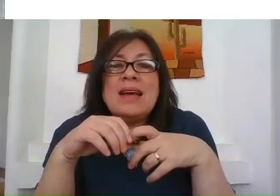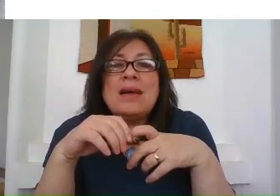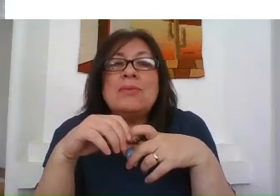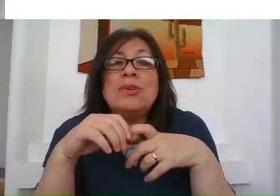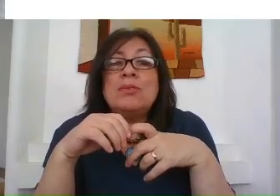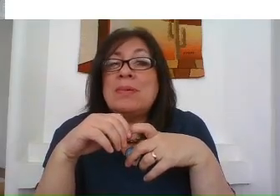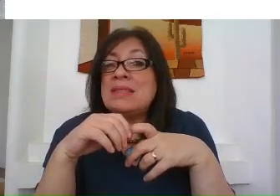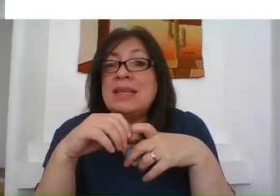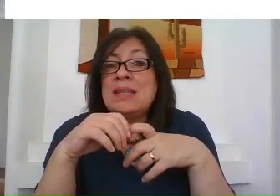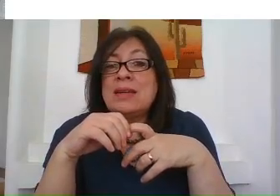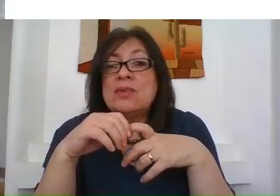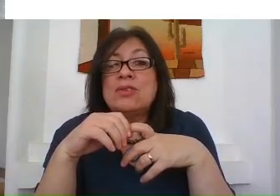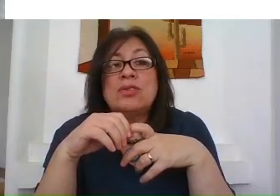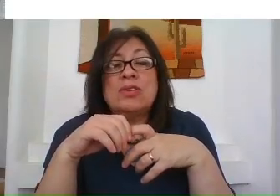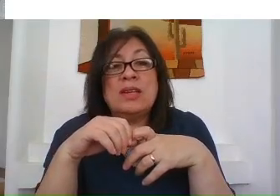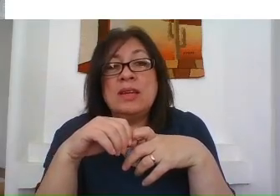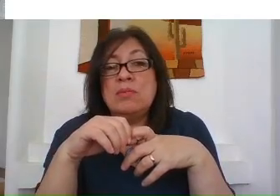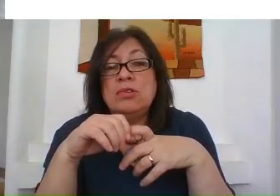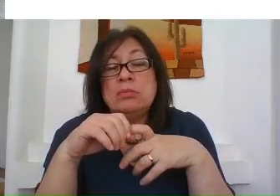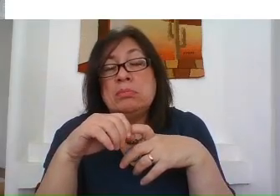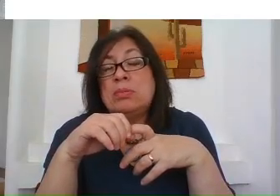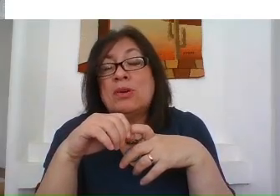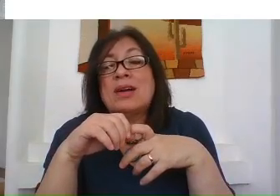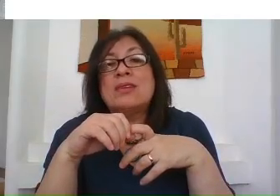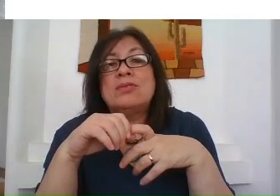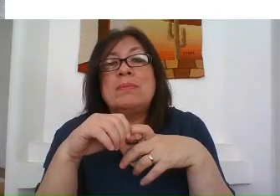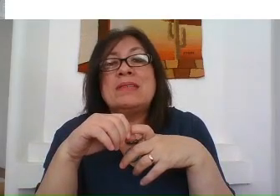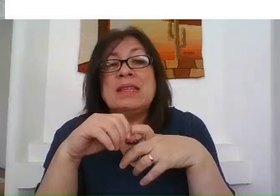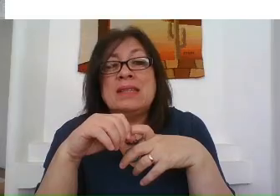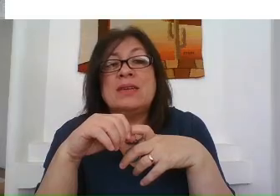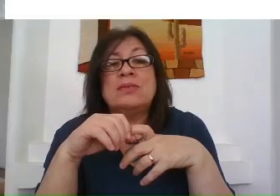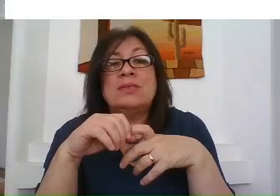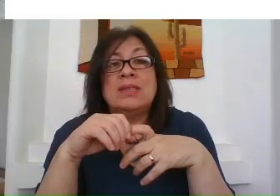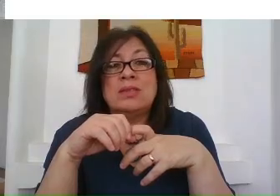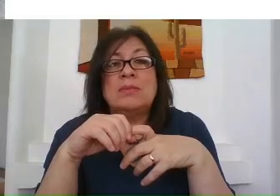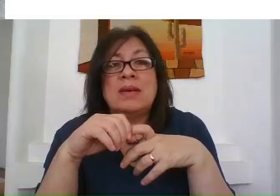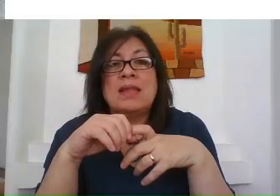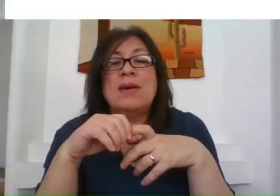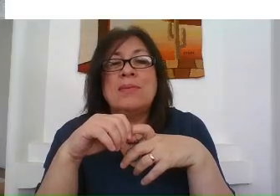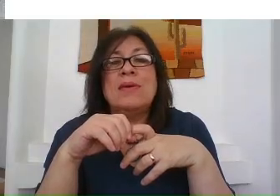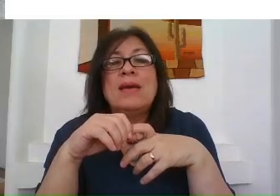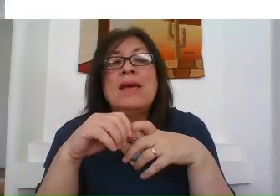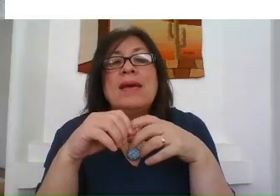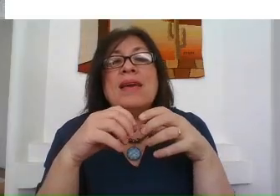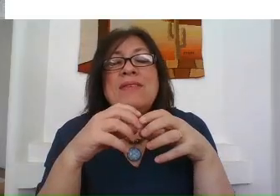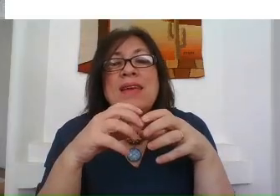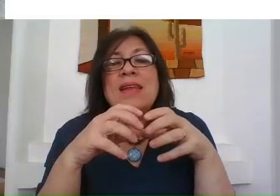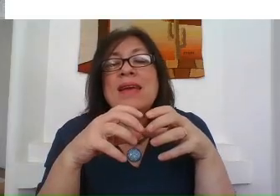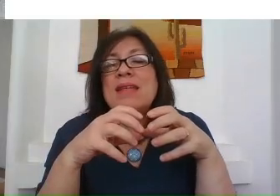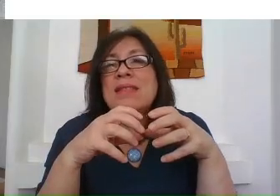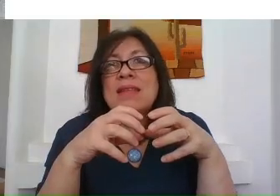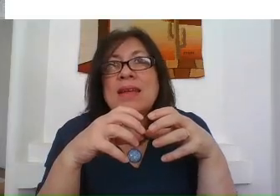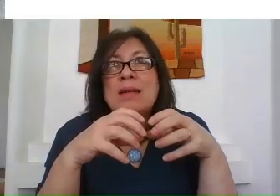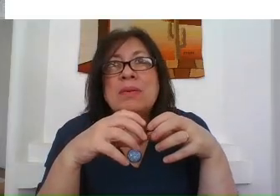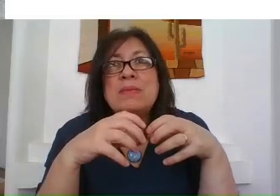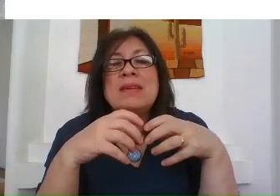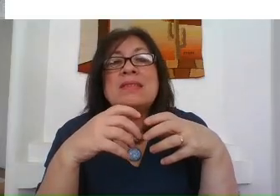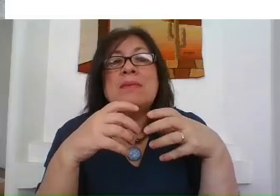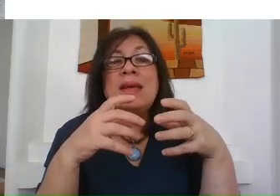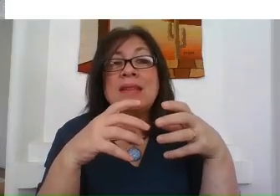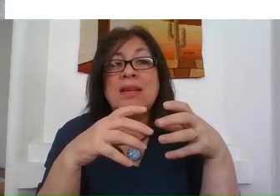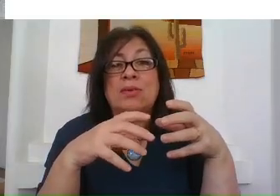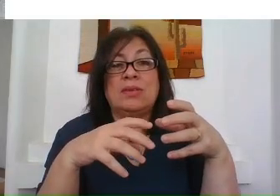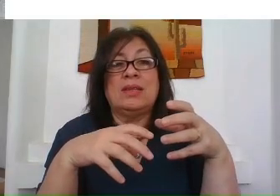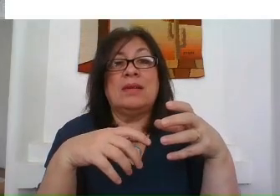a veces algunos pacientes que nosotros tenemos, por caso el paciente con síndrome de Down, que viene en el